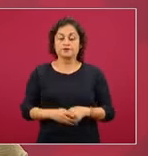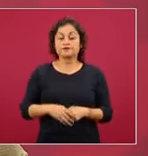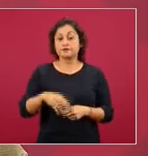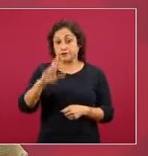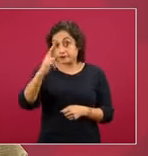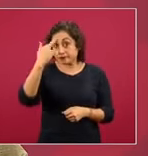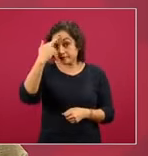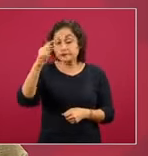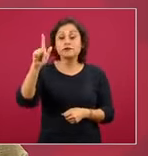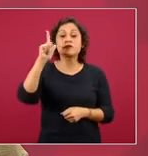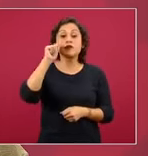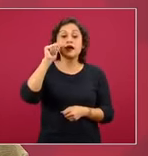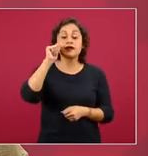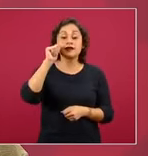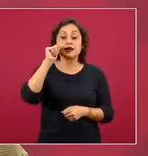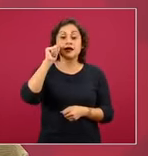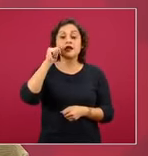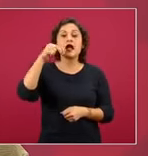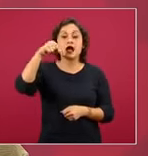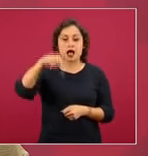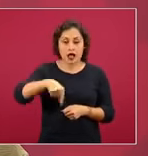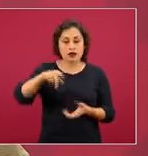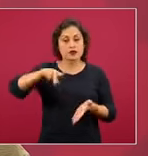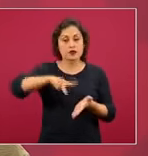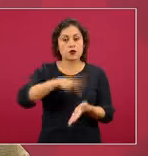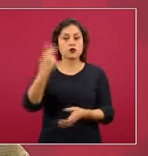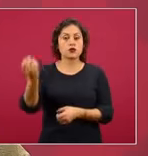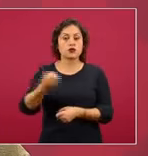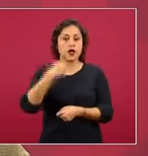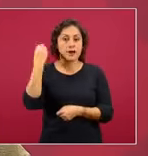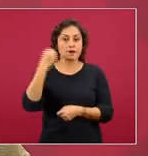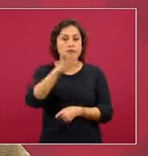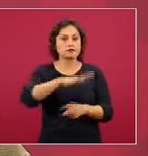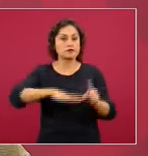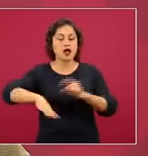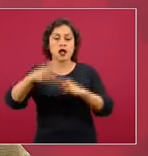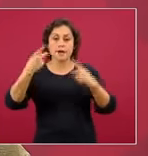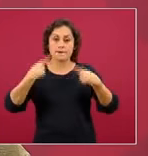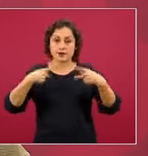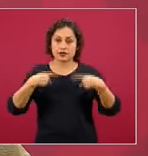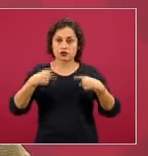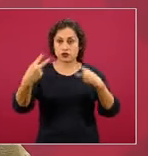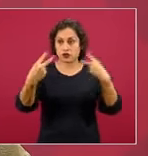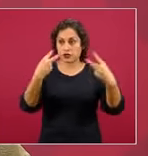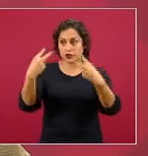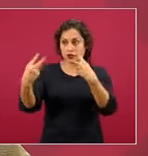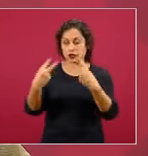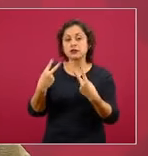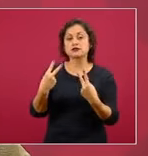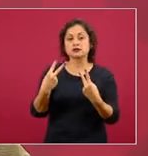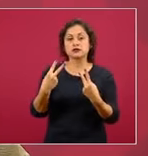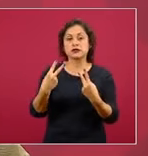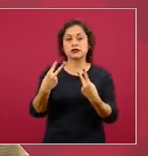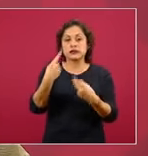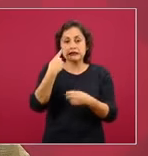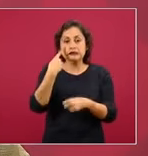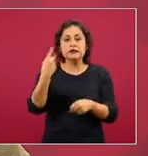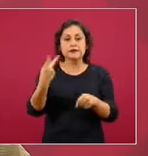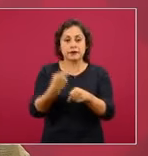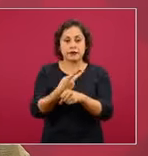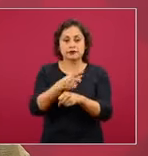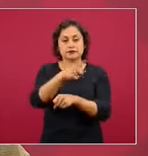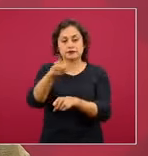mañana estaremos también aquí y a la población general que sigue la epidemia activa, tomen todas